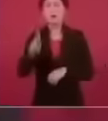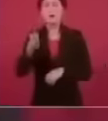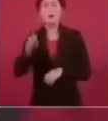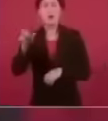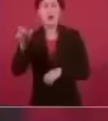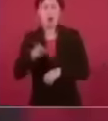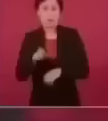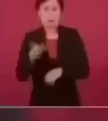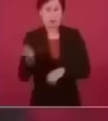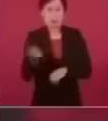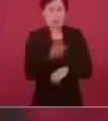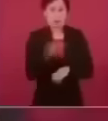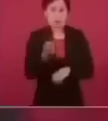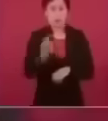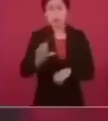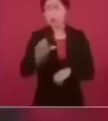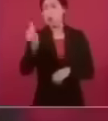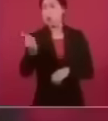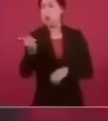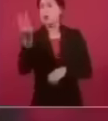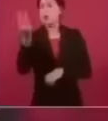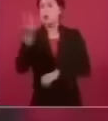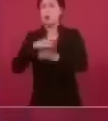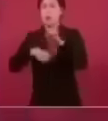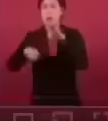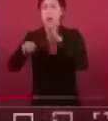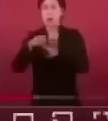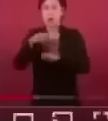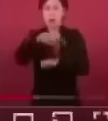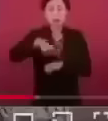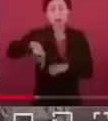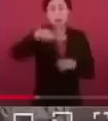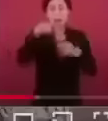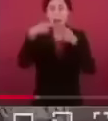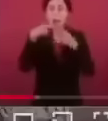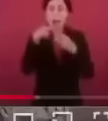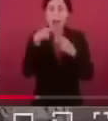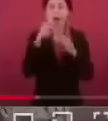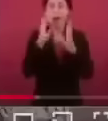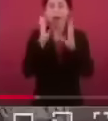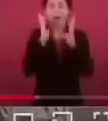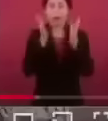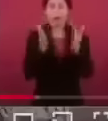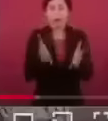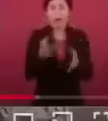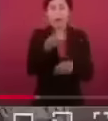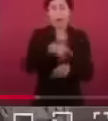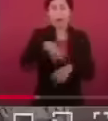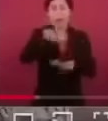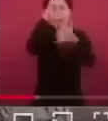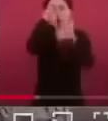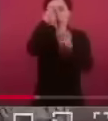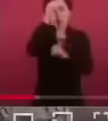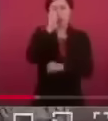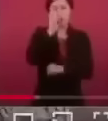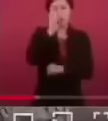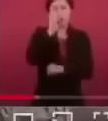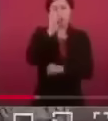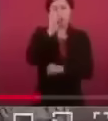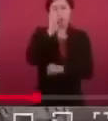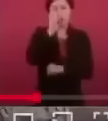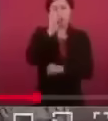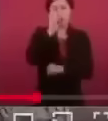y Pemex y otras dos empresas, y la resolución es que Pemex tiene más petróleo.